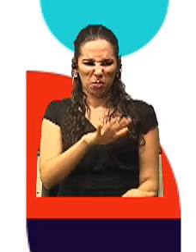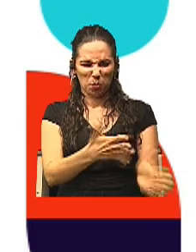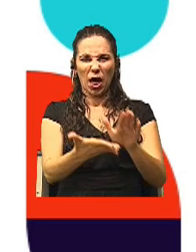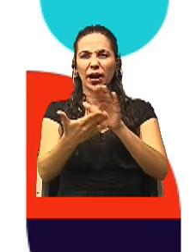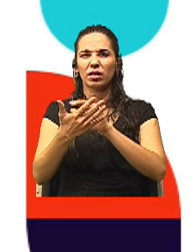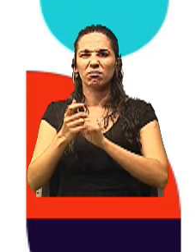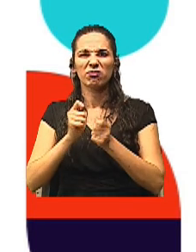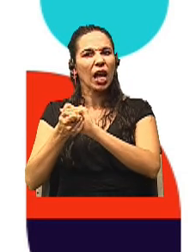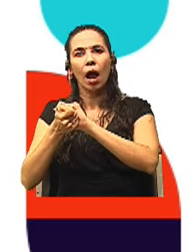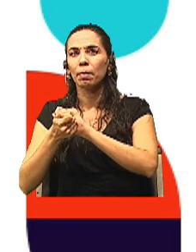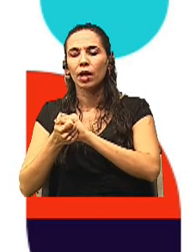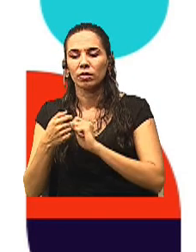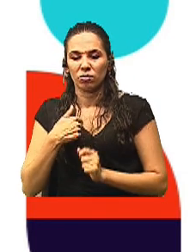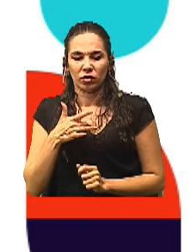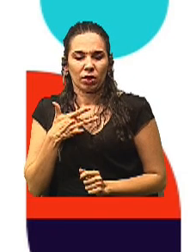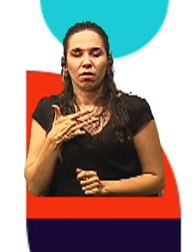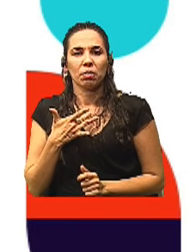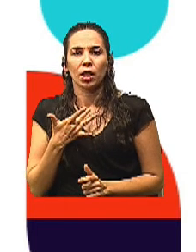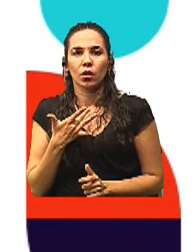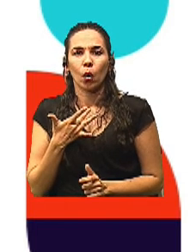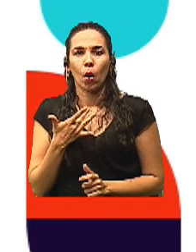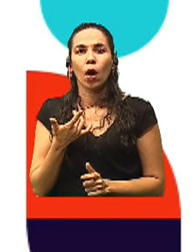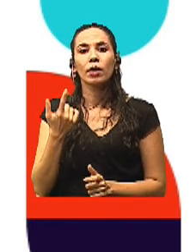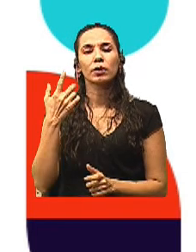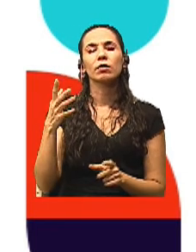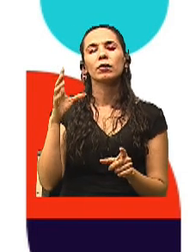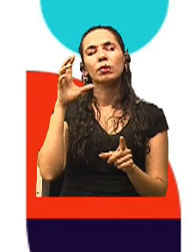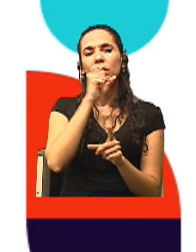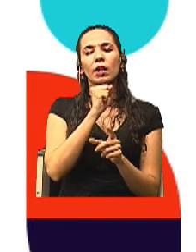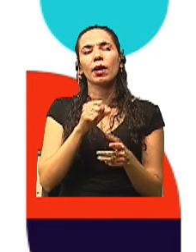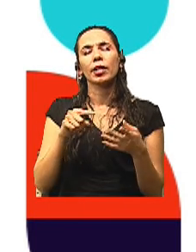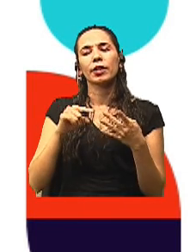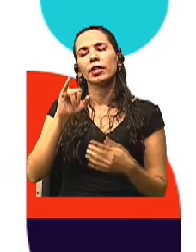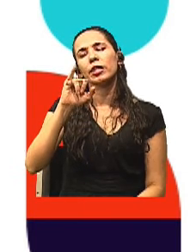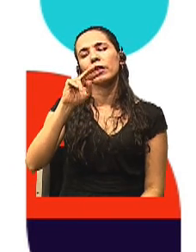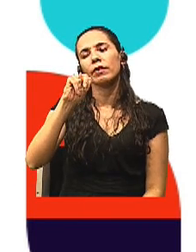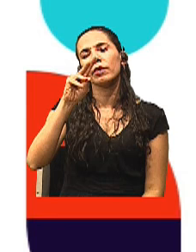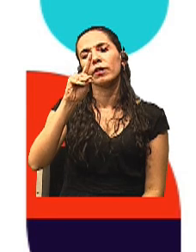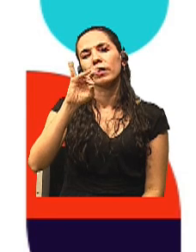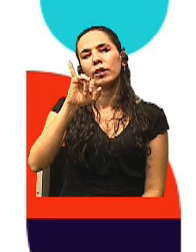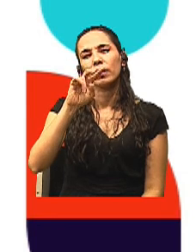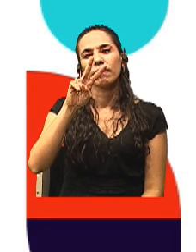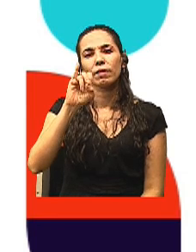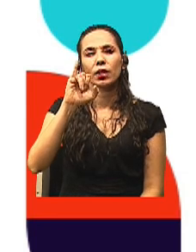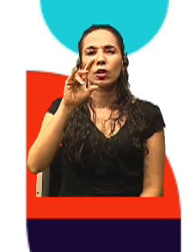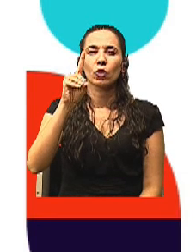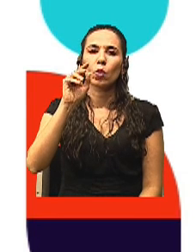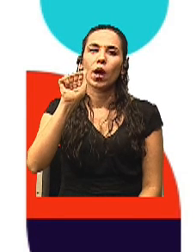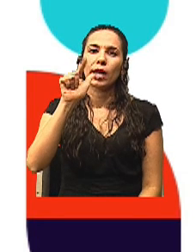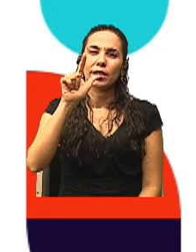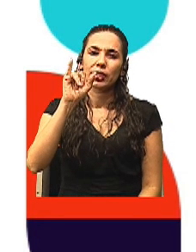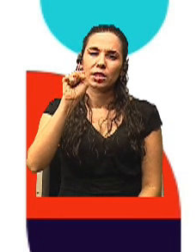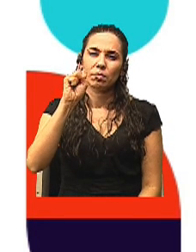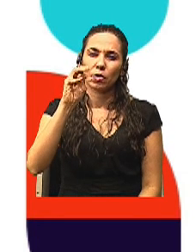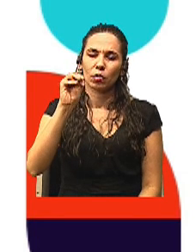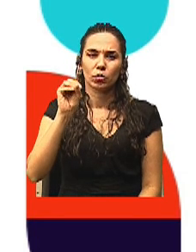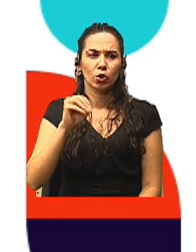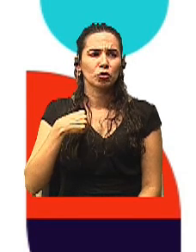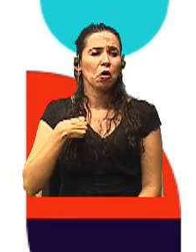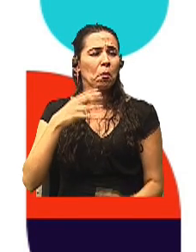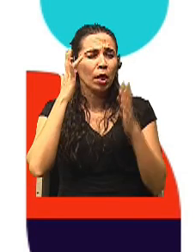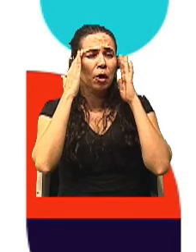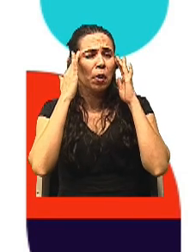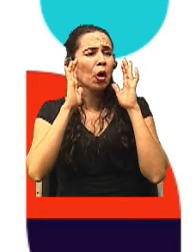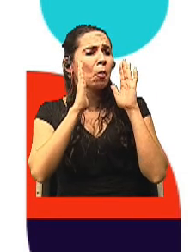Y finalmente, pues tenemos el individualismo. Las personas no se preocupan por los demás, todos